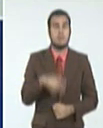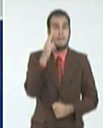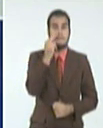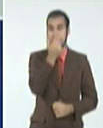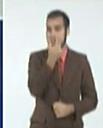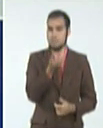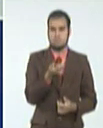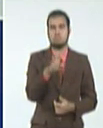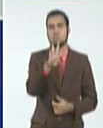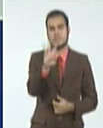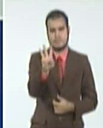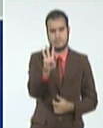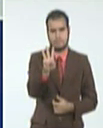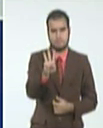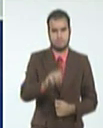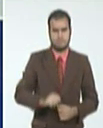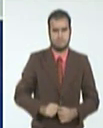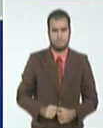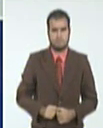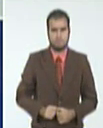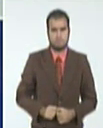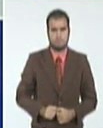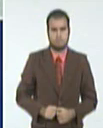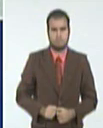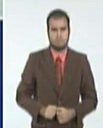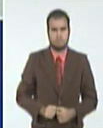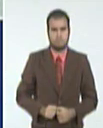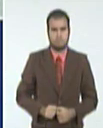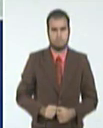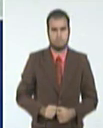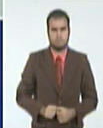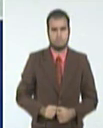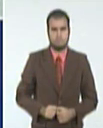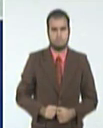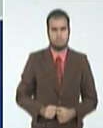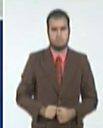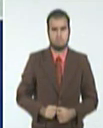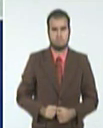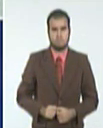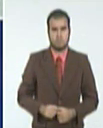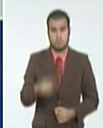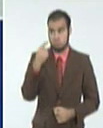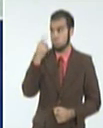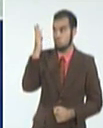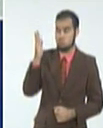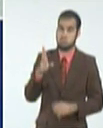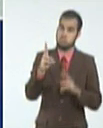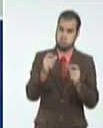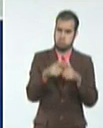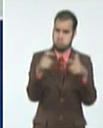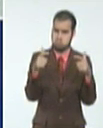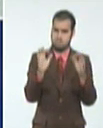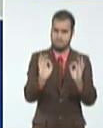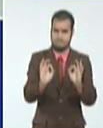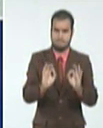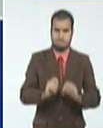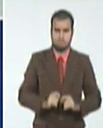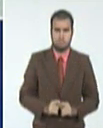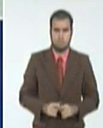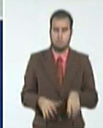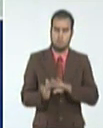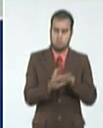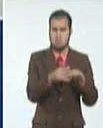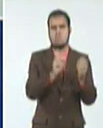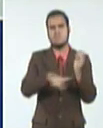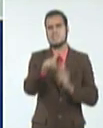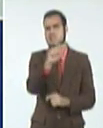diagnostican 43 casos autóctonos. Como pueden ver, cifras elevadas. Cienfuegos